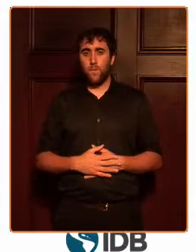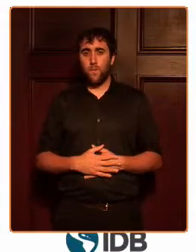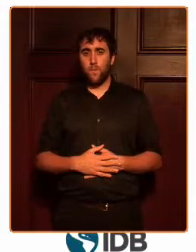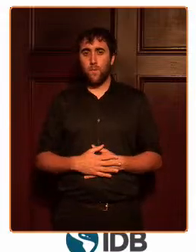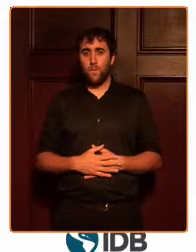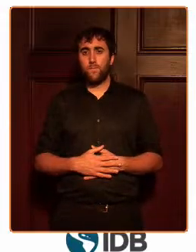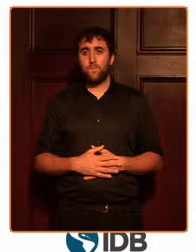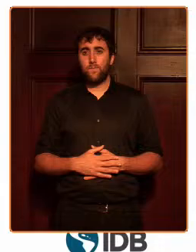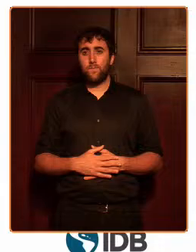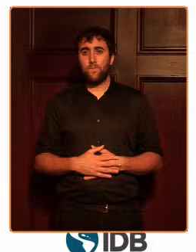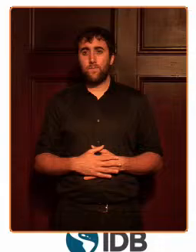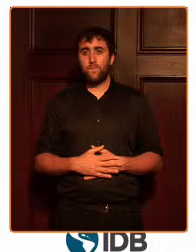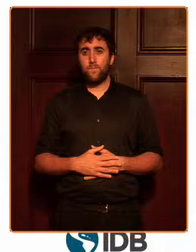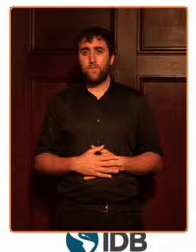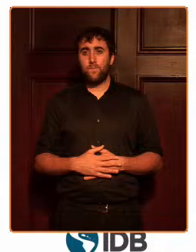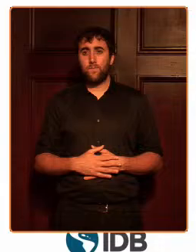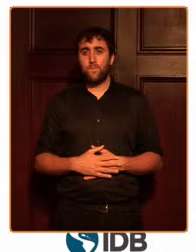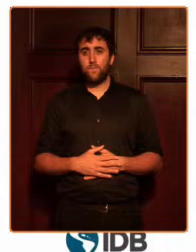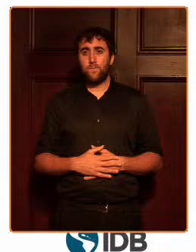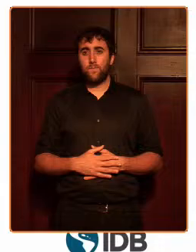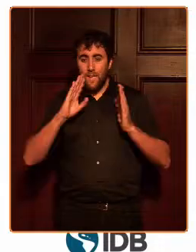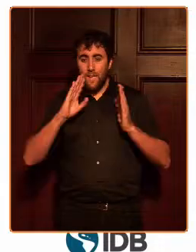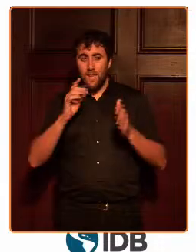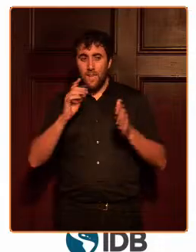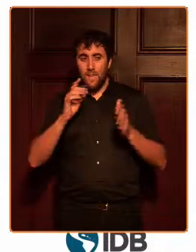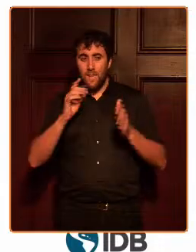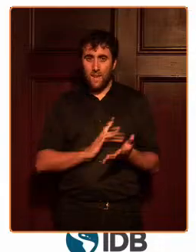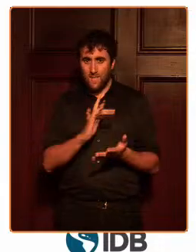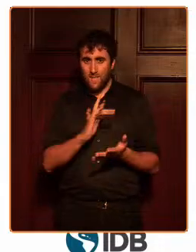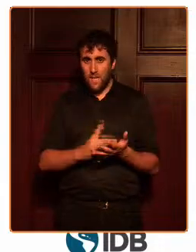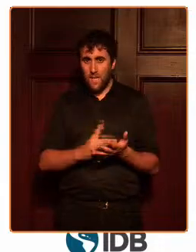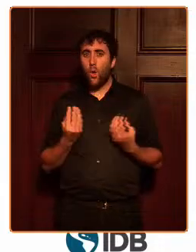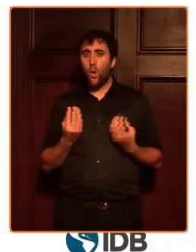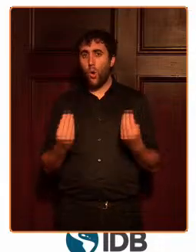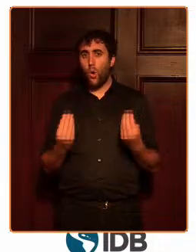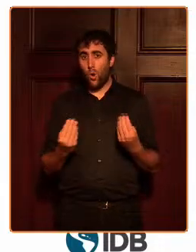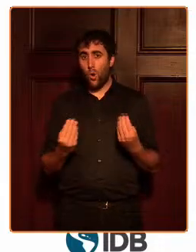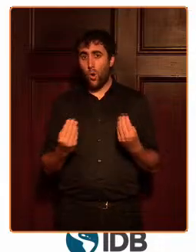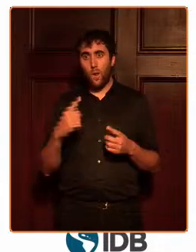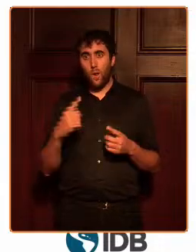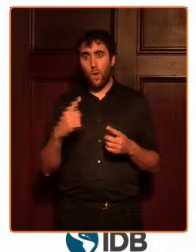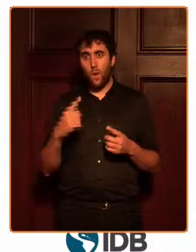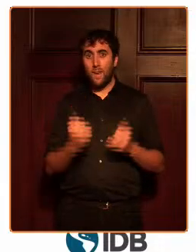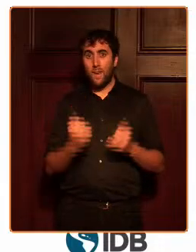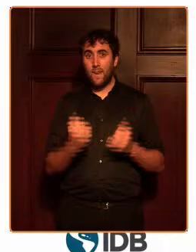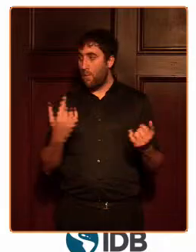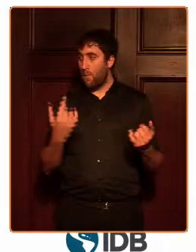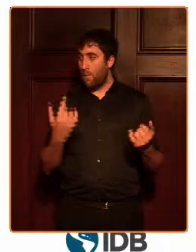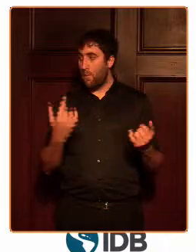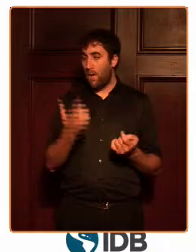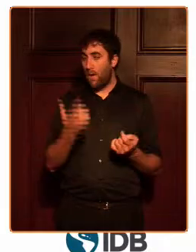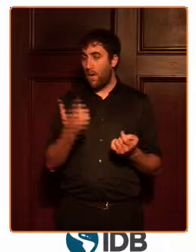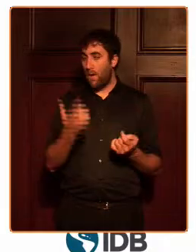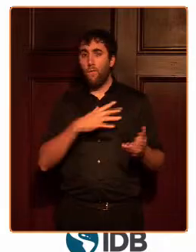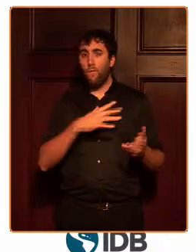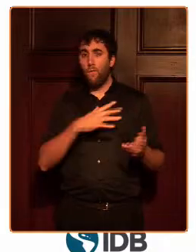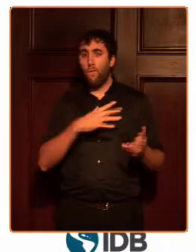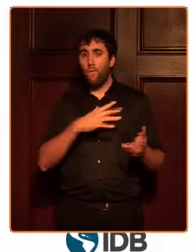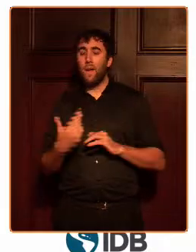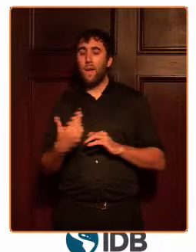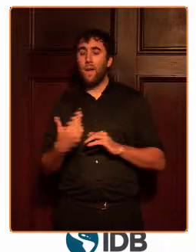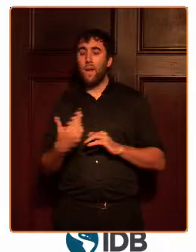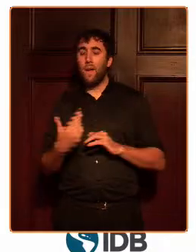es la concentración de la inteligencia artificial por industria? Y esta parte también es muy importante, porque si vemos, el sector